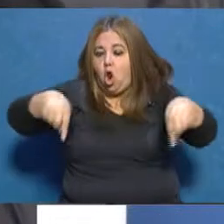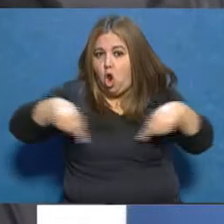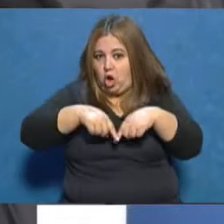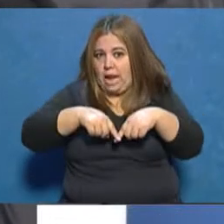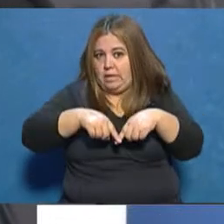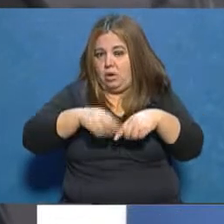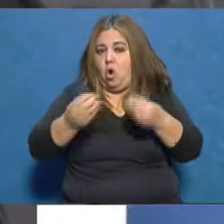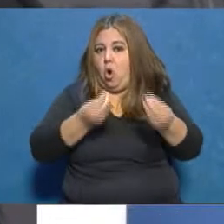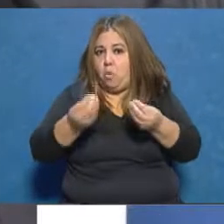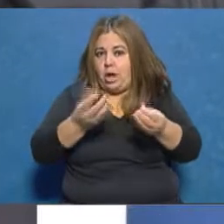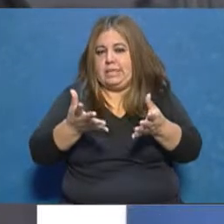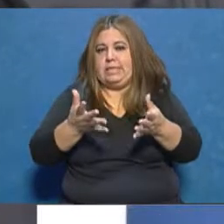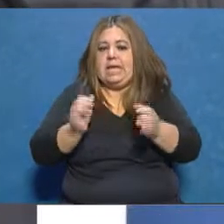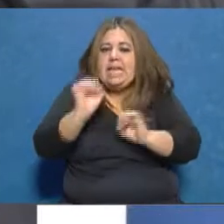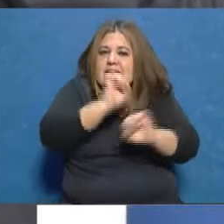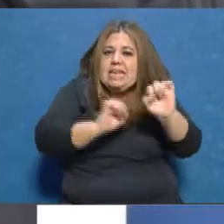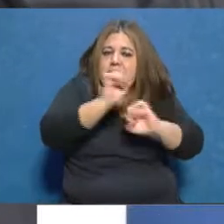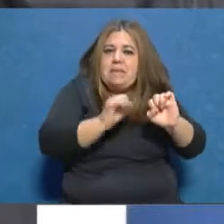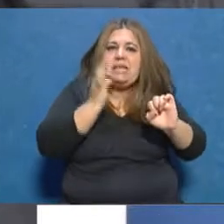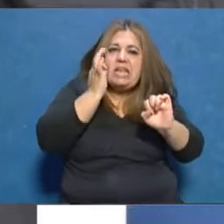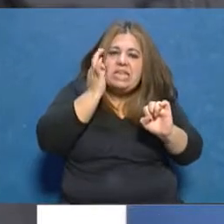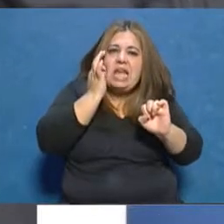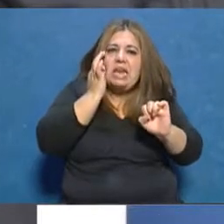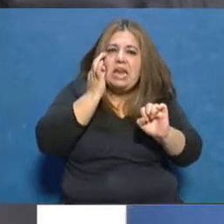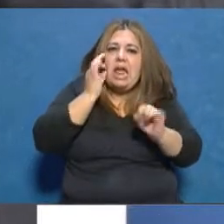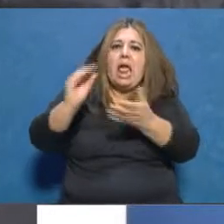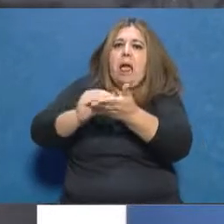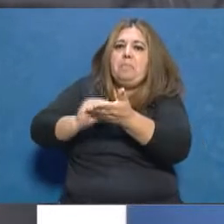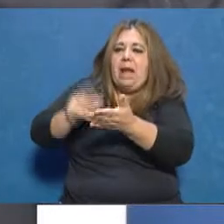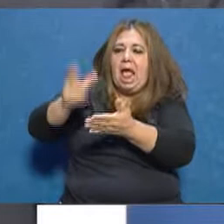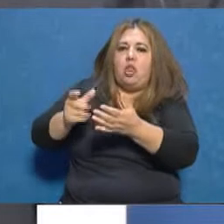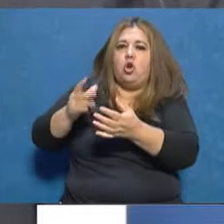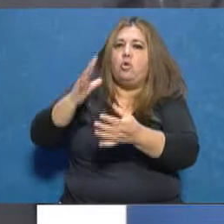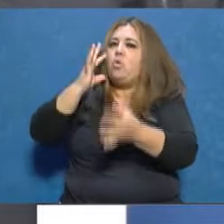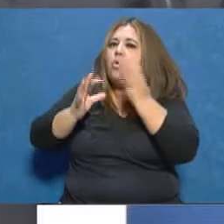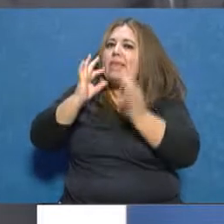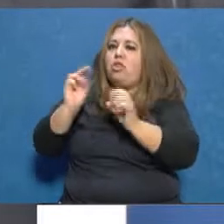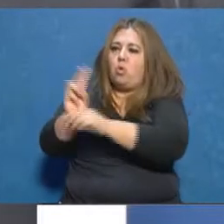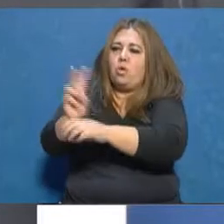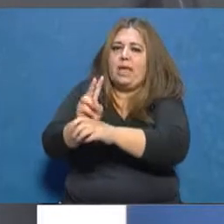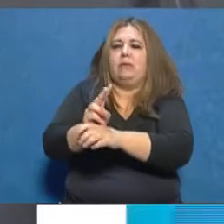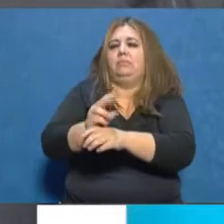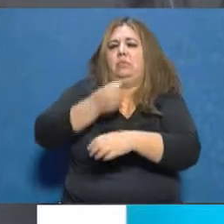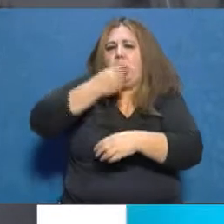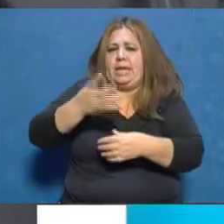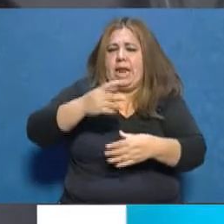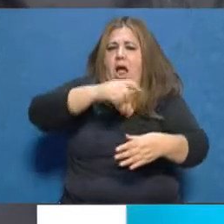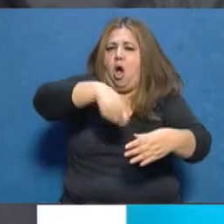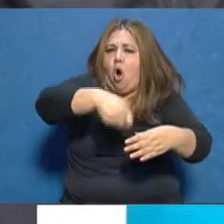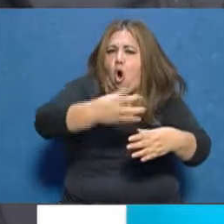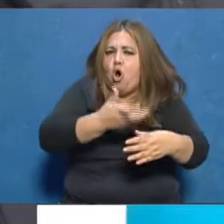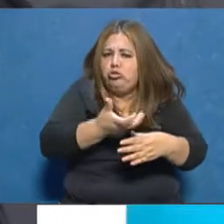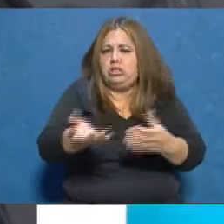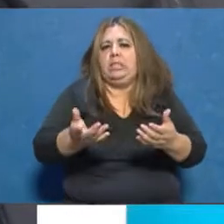higiene, todo el personal cuidando absolutamente todo, llámese cocineros, bacheros y